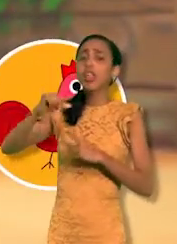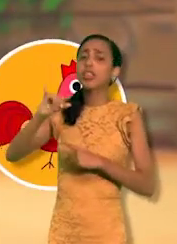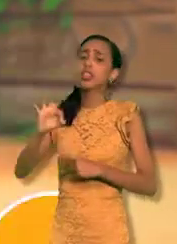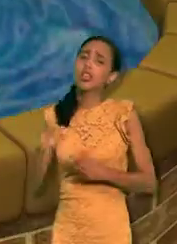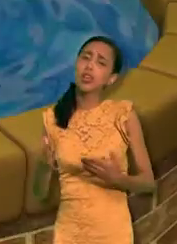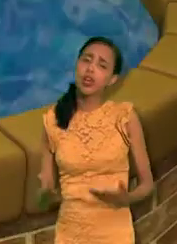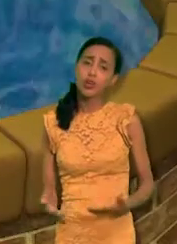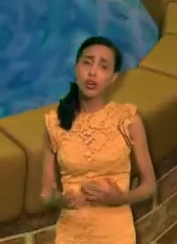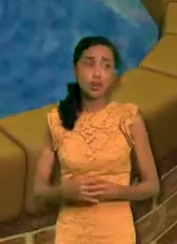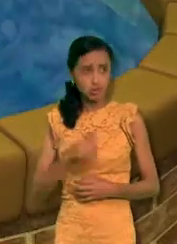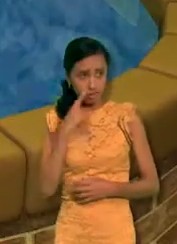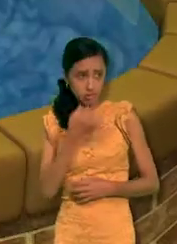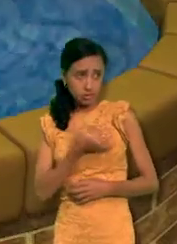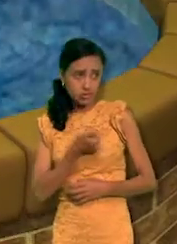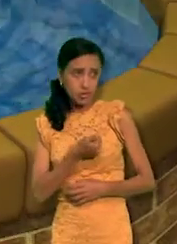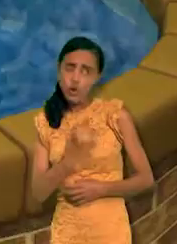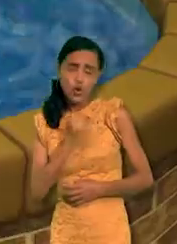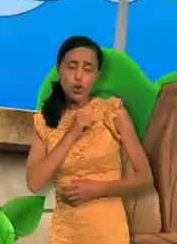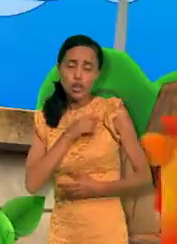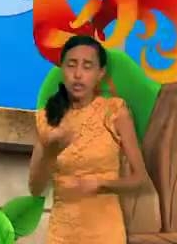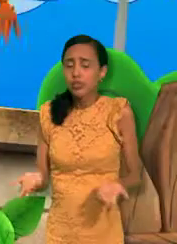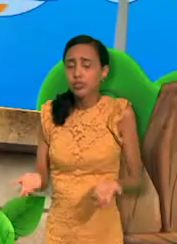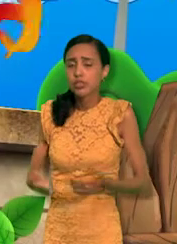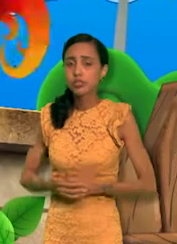Perrero. Ajá. No quiero.